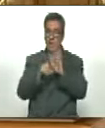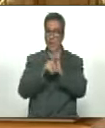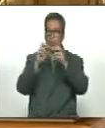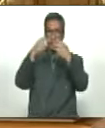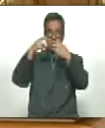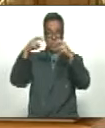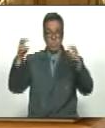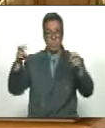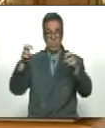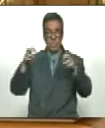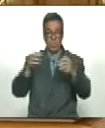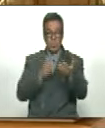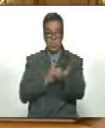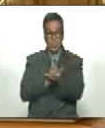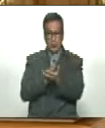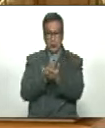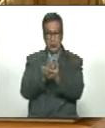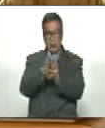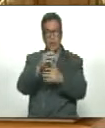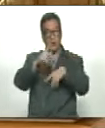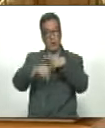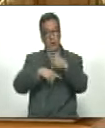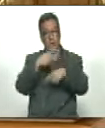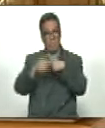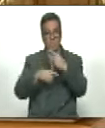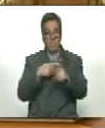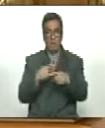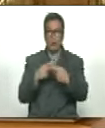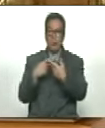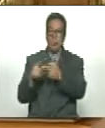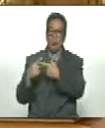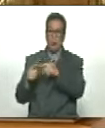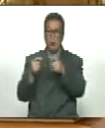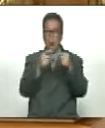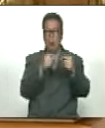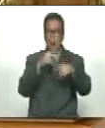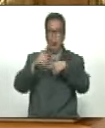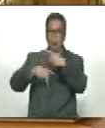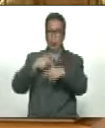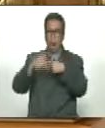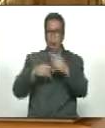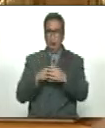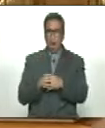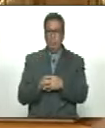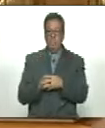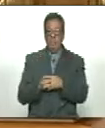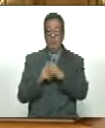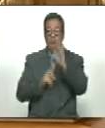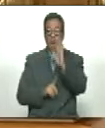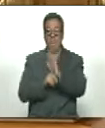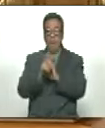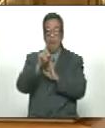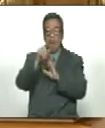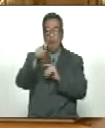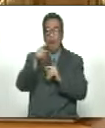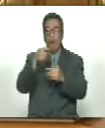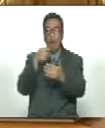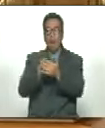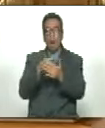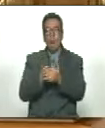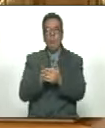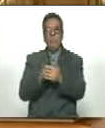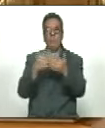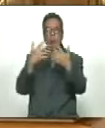de continuar con los procesos de diversificación económica y productiva, aumentar la inversión de